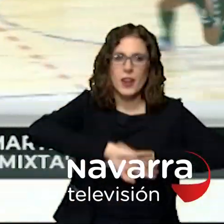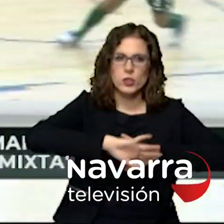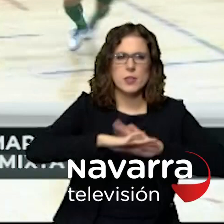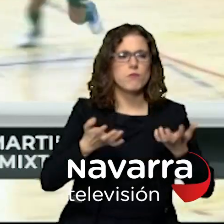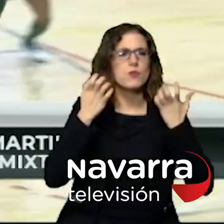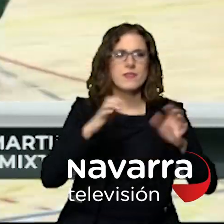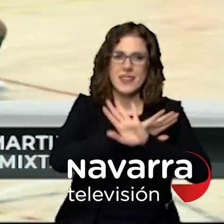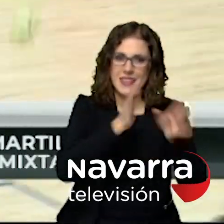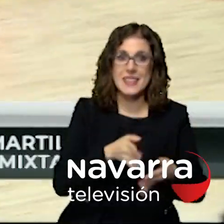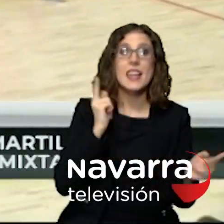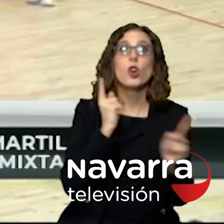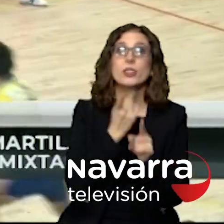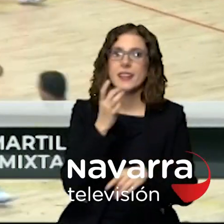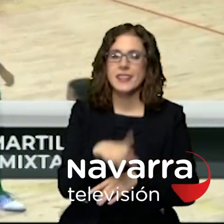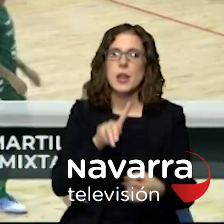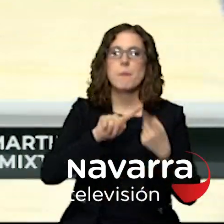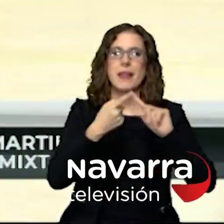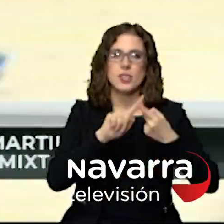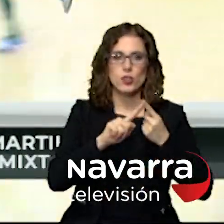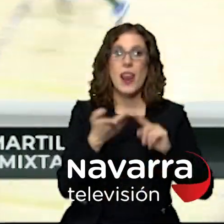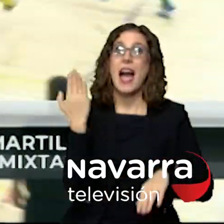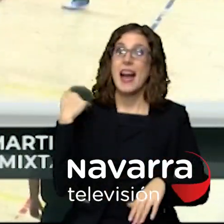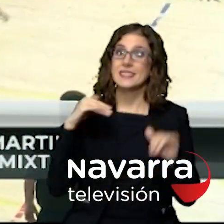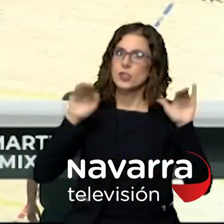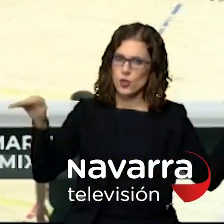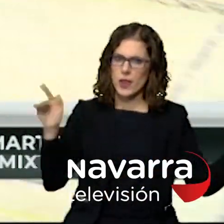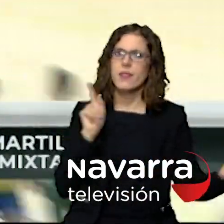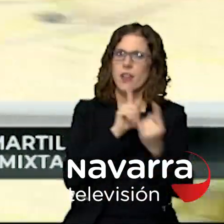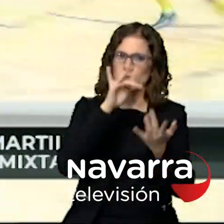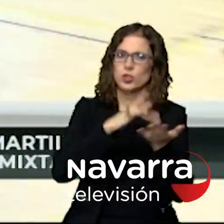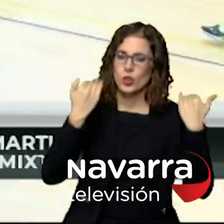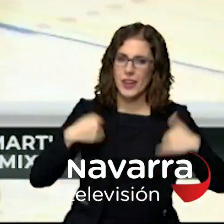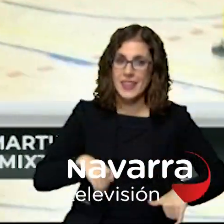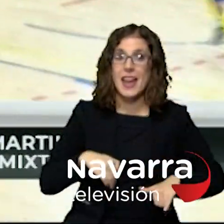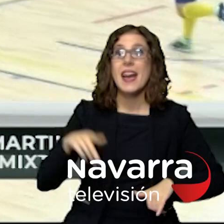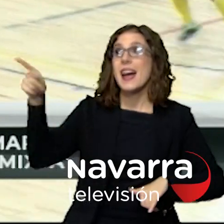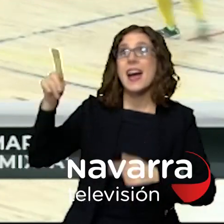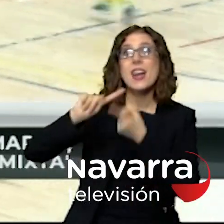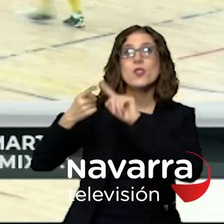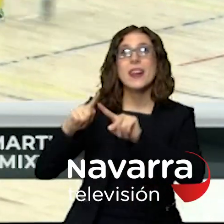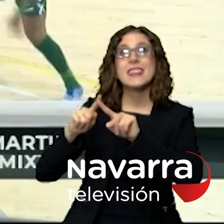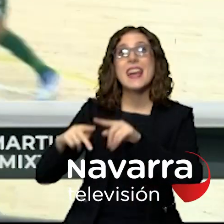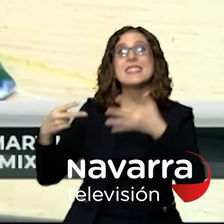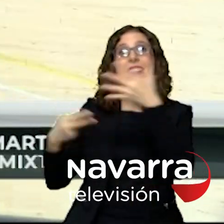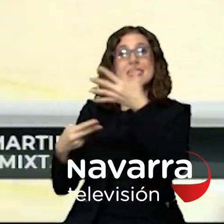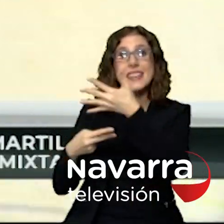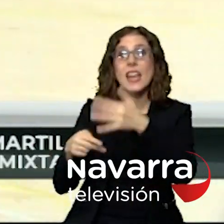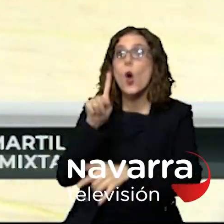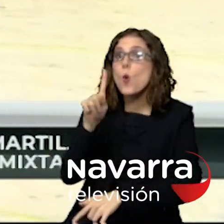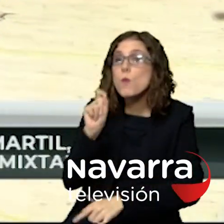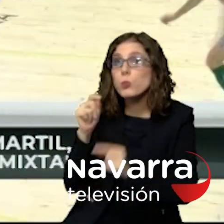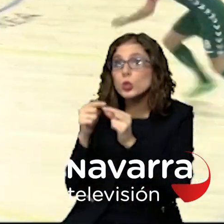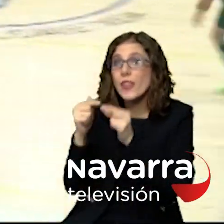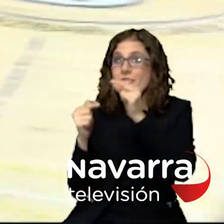un rival al que ya se enfrentaron en pretemporada en Noa y los visitantes son séptimos a solo un punto de los navarros que marchan en quinta